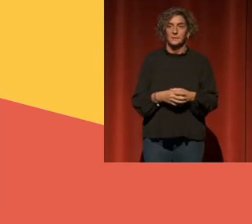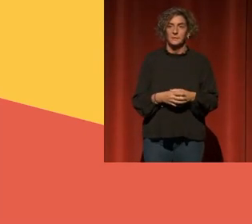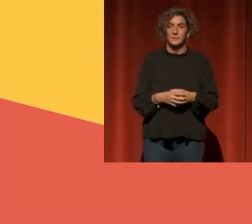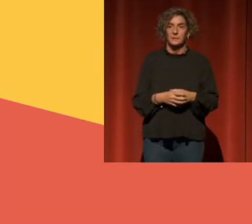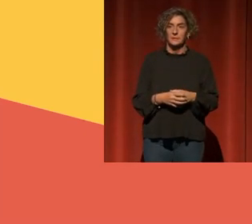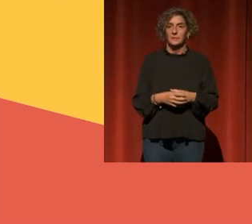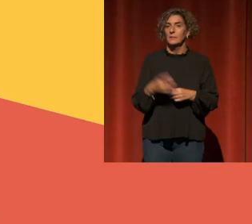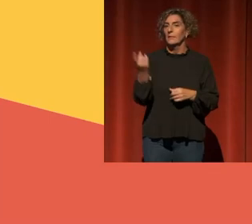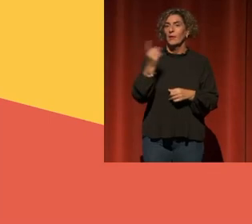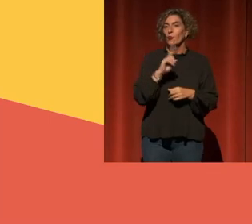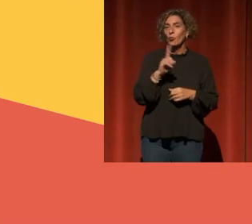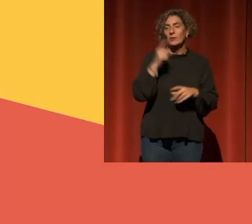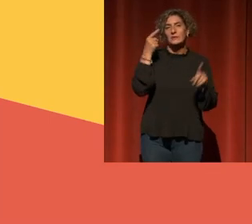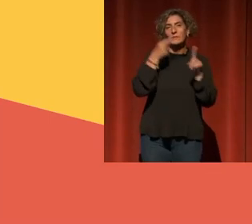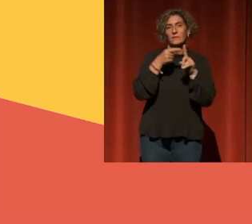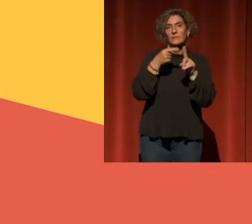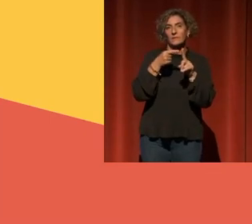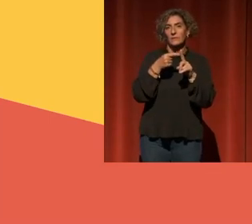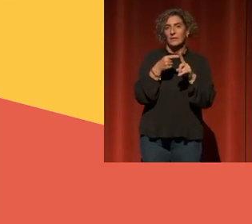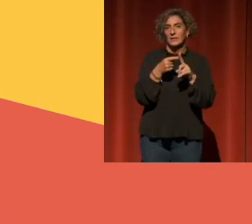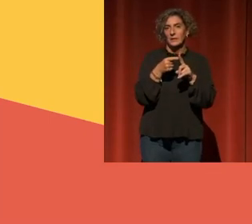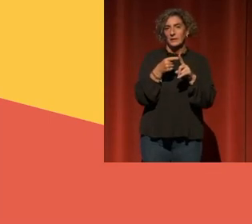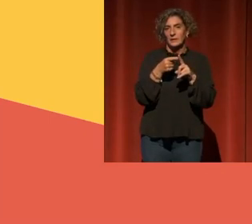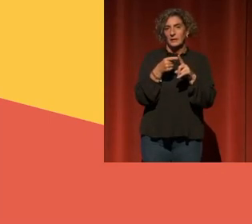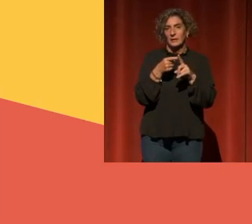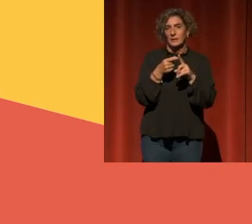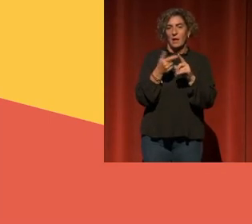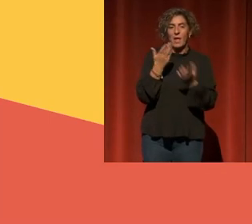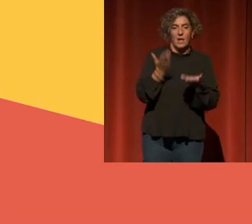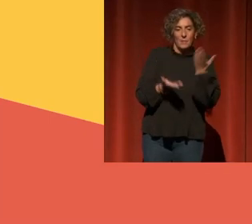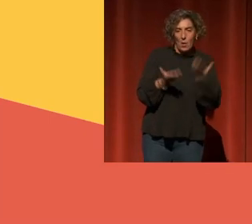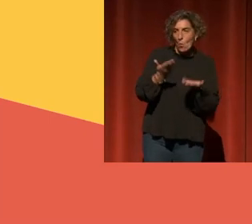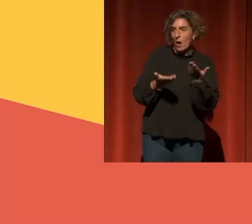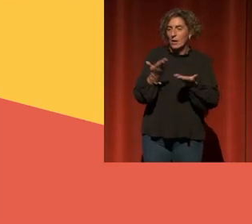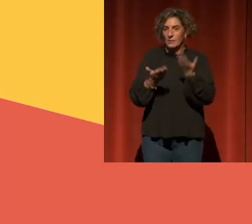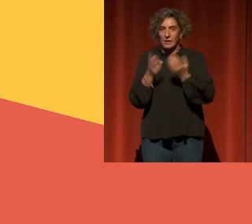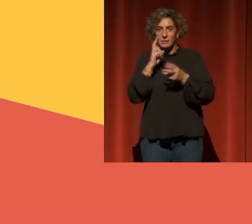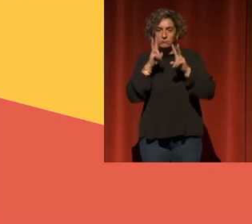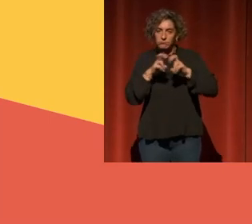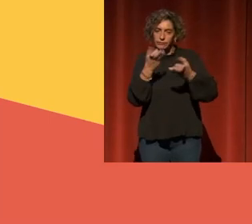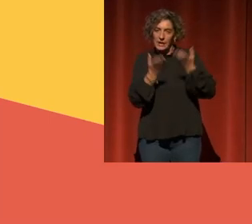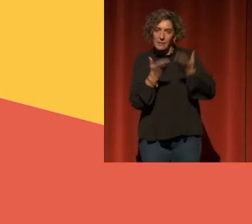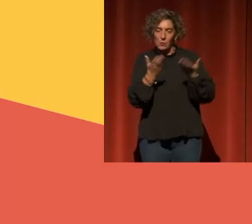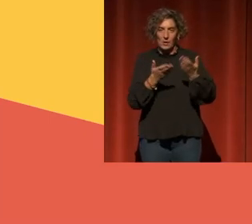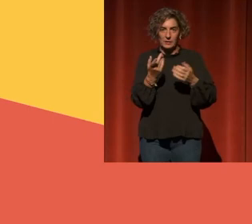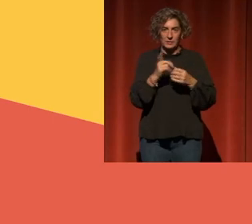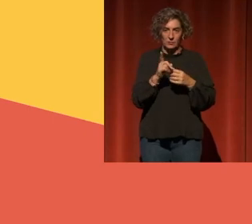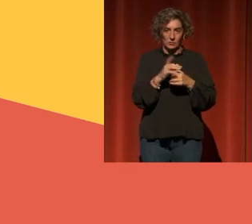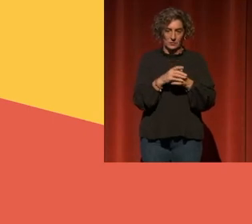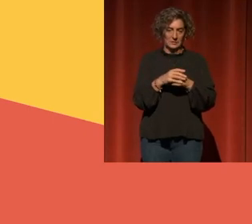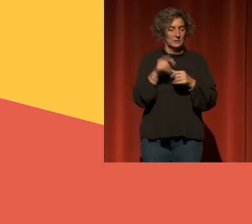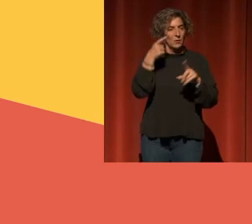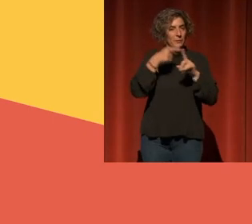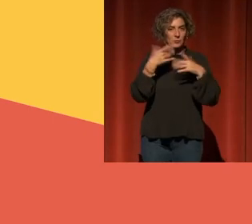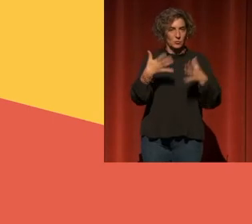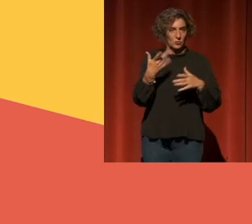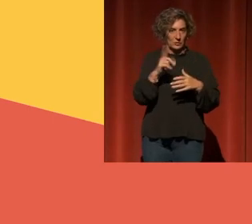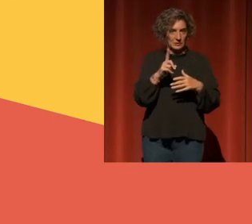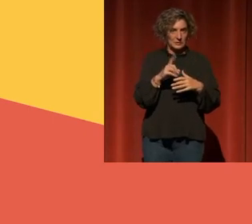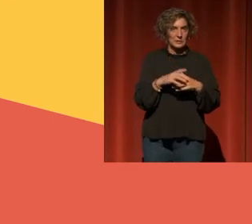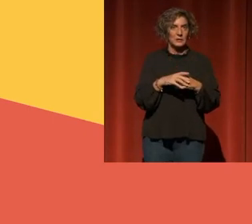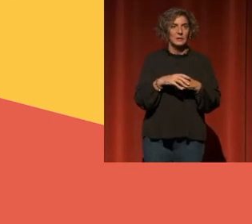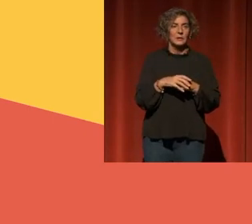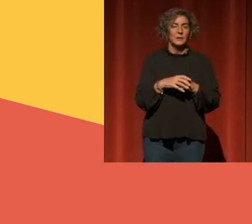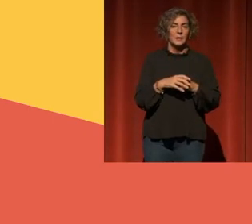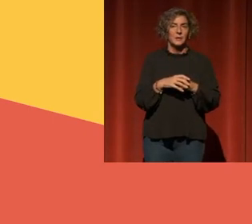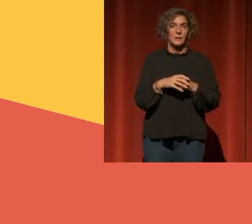es objeto de esta comunicación el evaluar o valorar a las el sistema español de bibliotecas eh públicas en